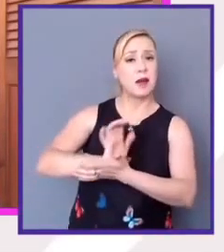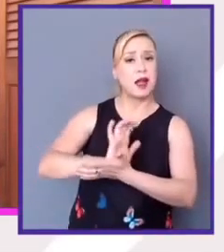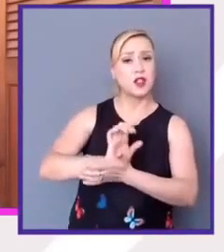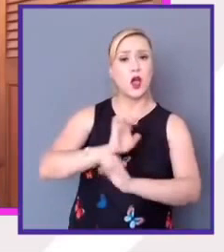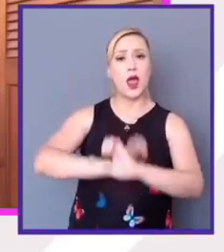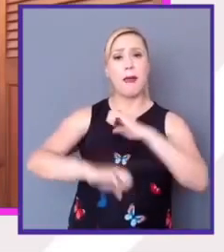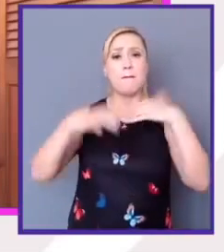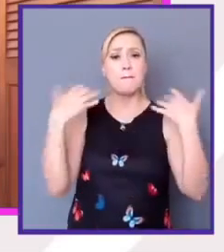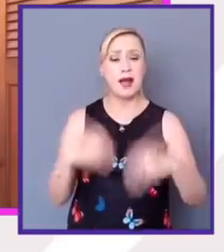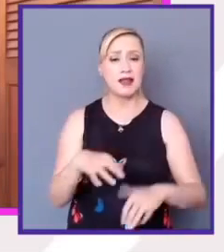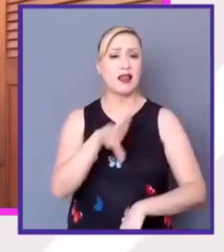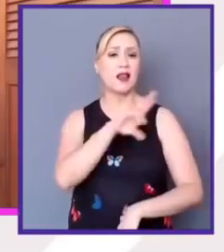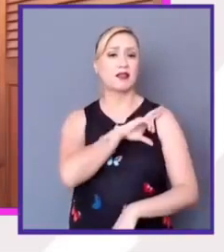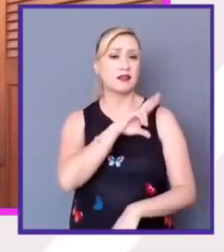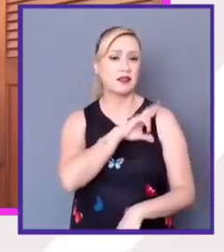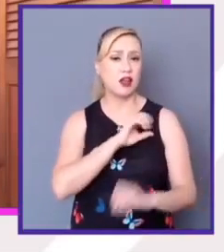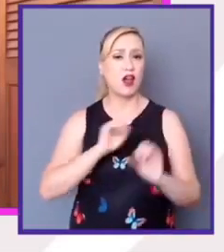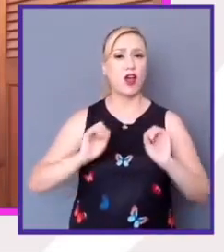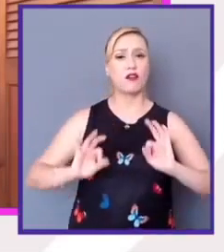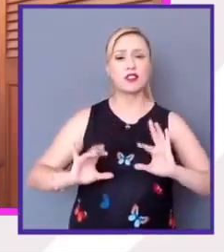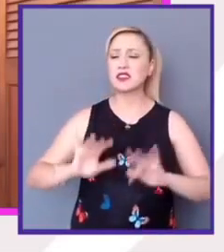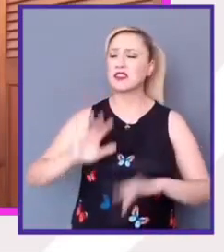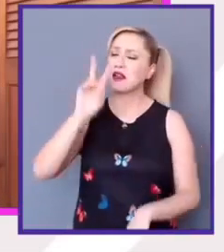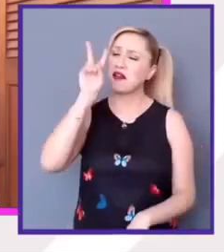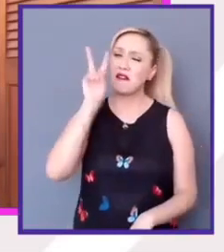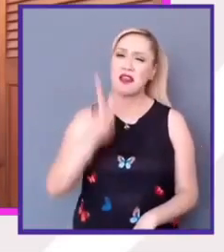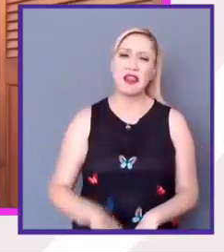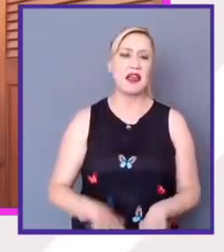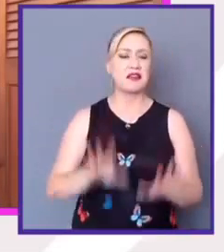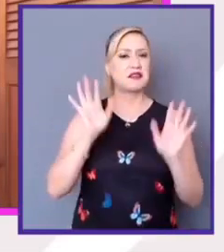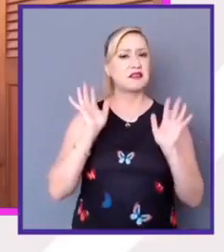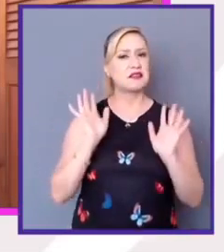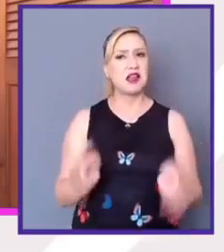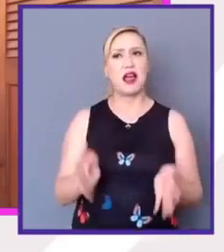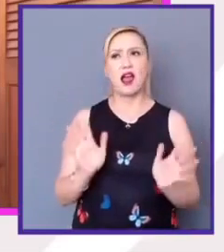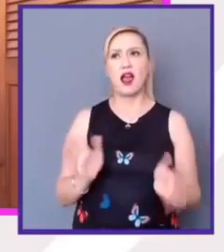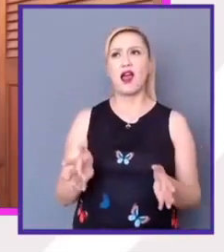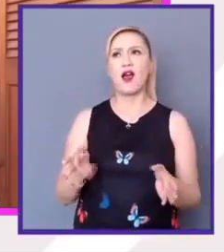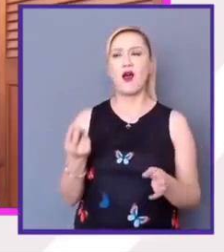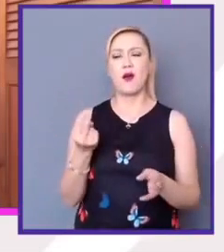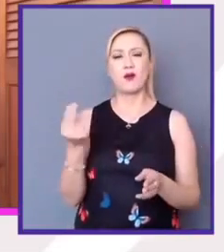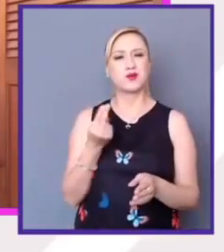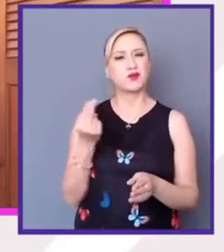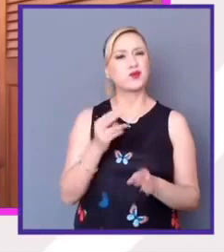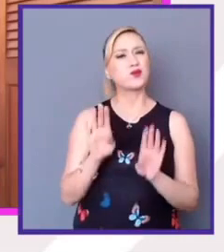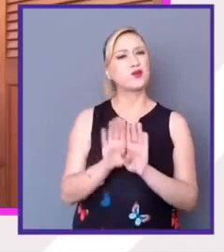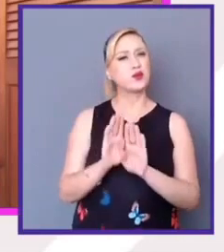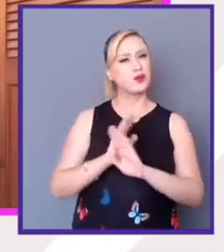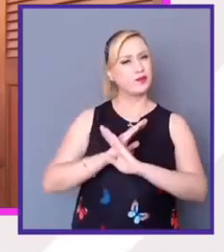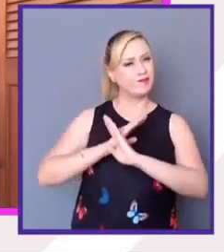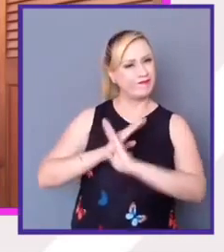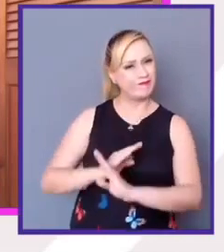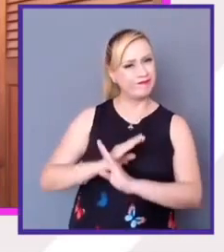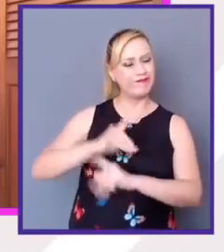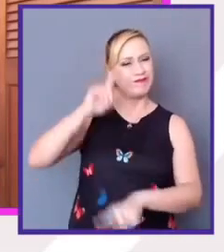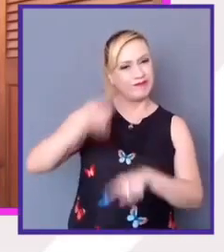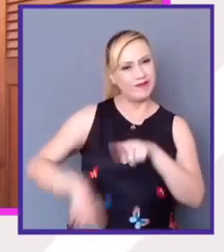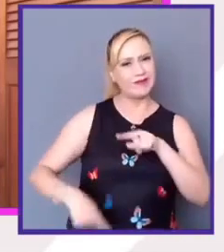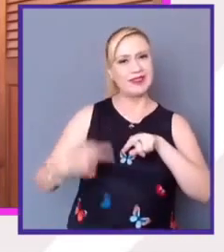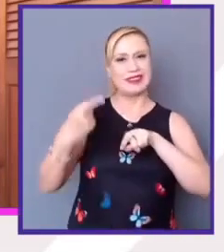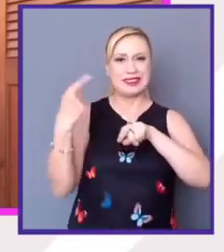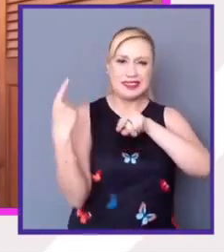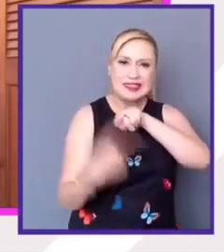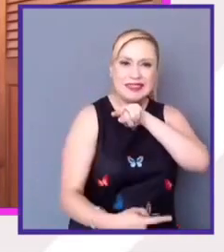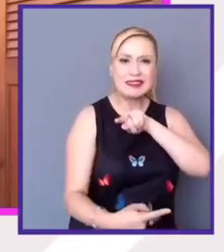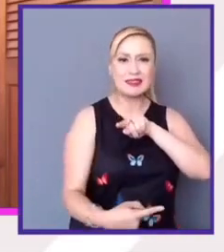sector privado es una realidad que se está comenzando a hablar desde diversos empresas, sectores e industrias. Ahorita